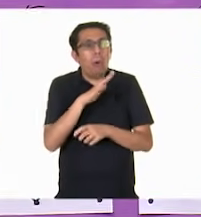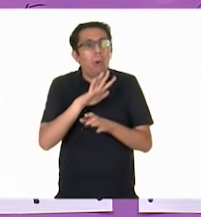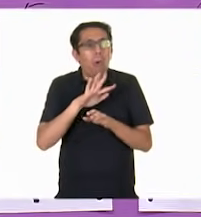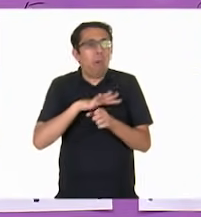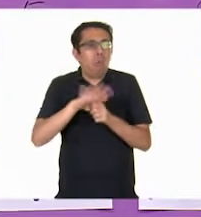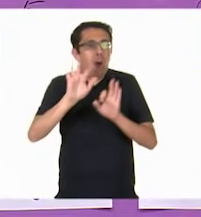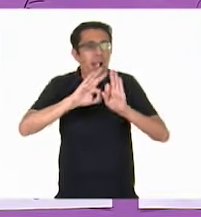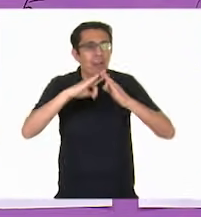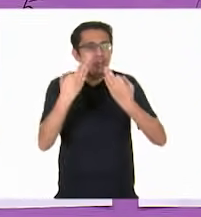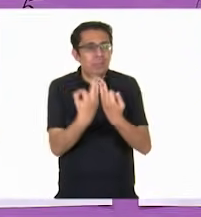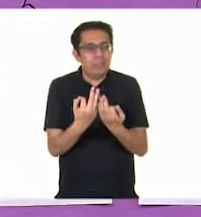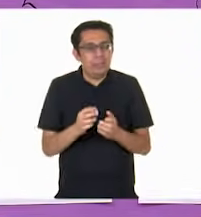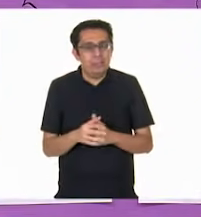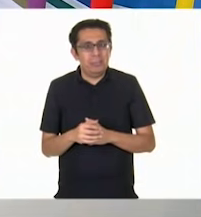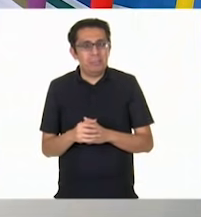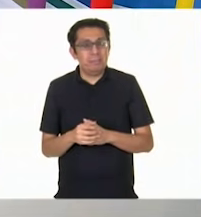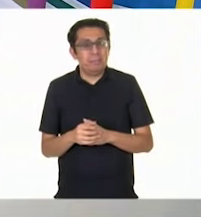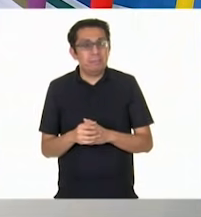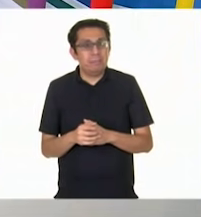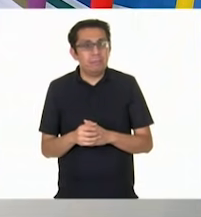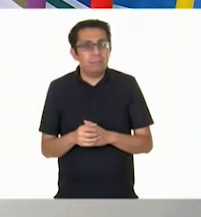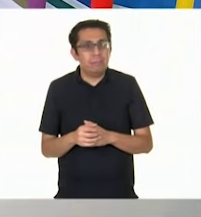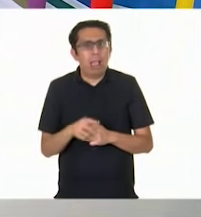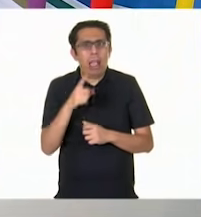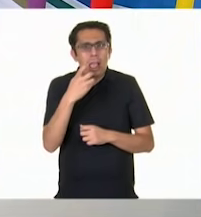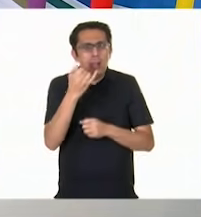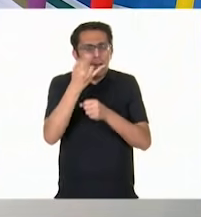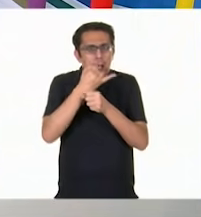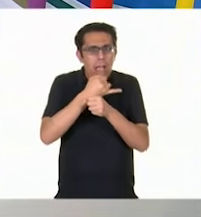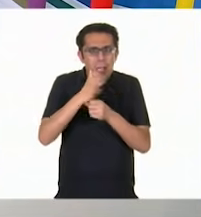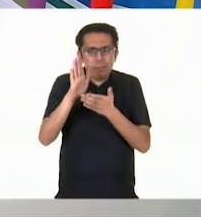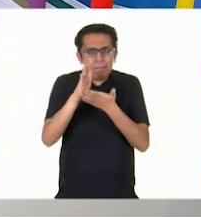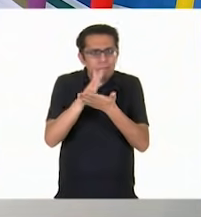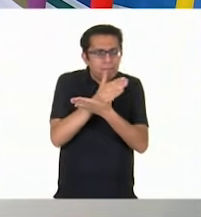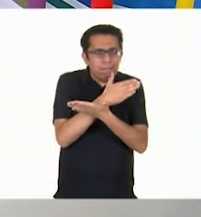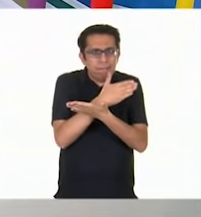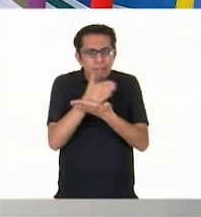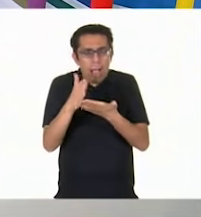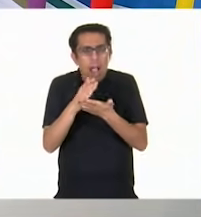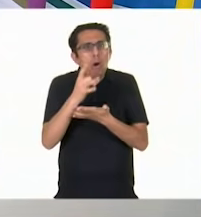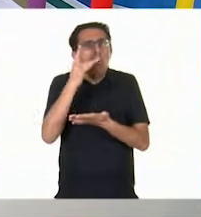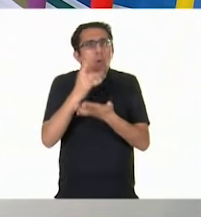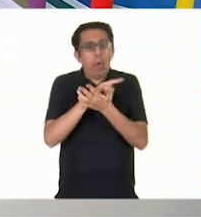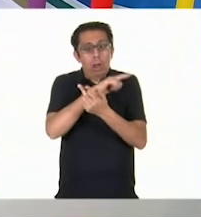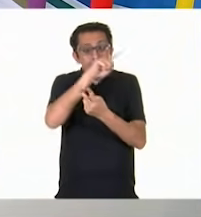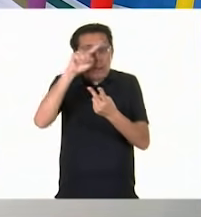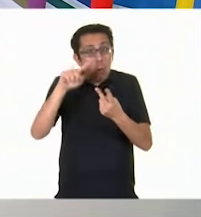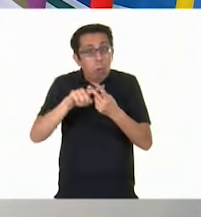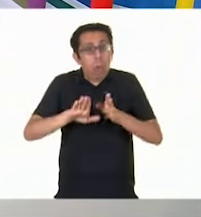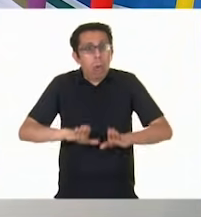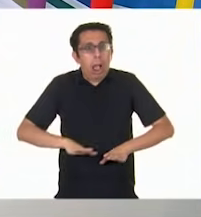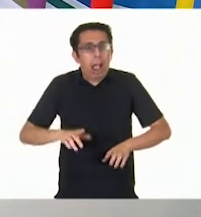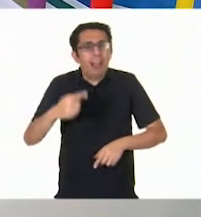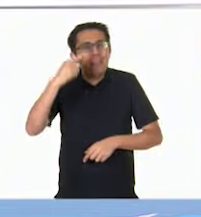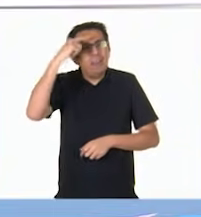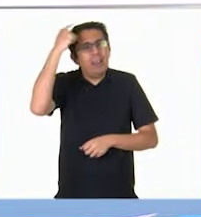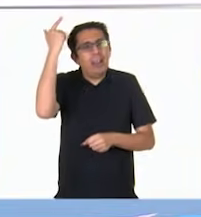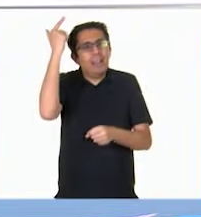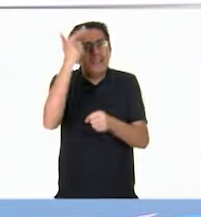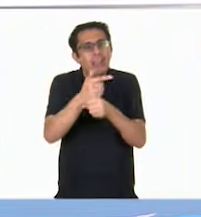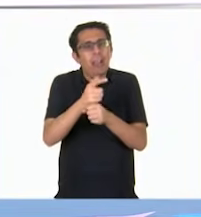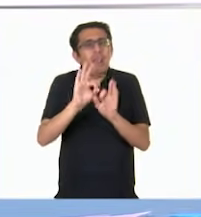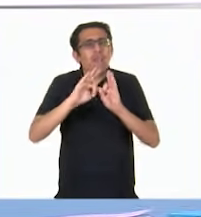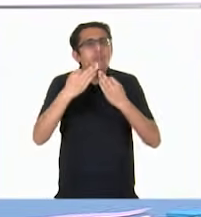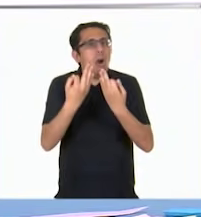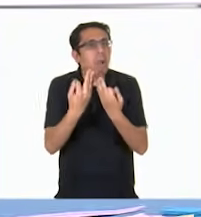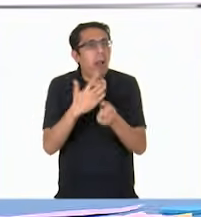correcta. Sí. Discriminó la información y tomó la segunda característica y así descubrió de qué figura